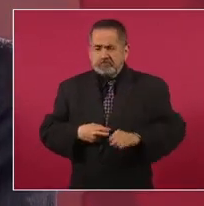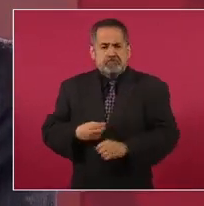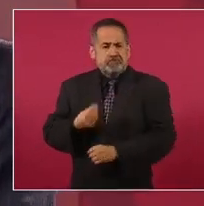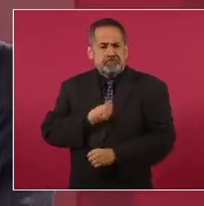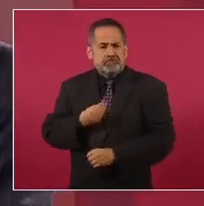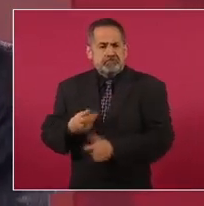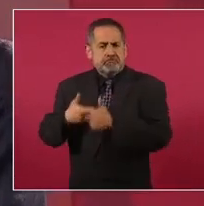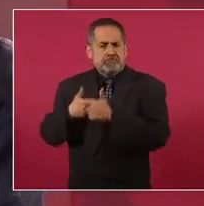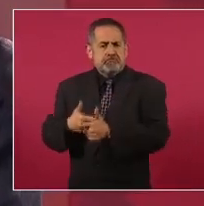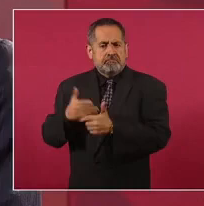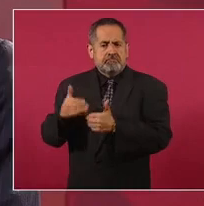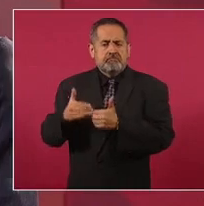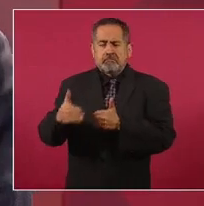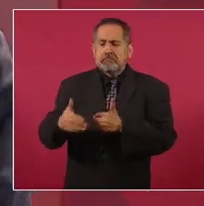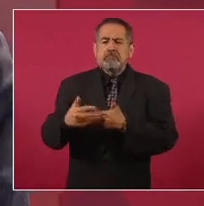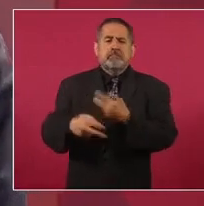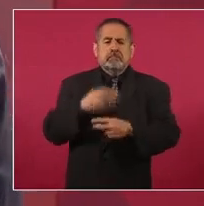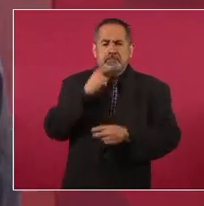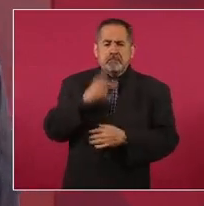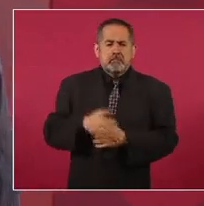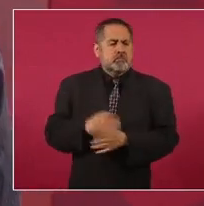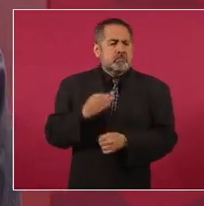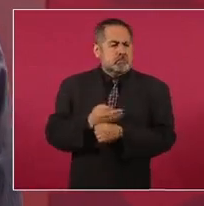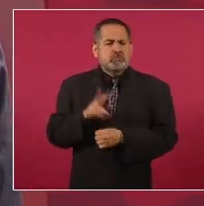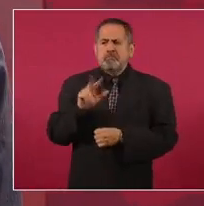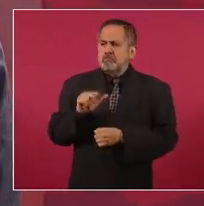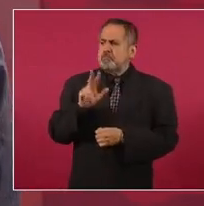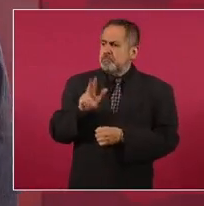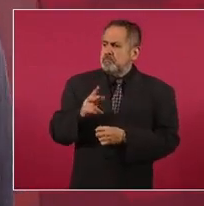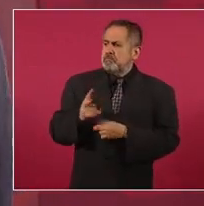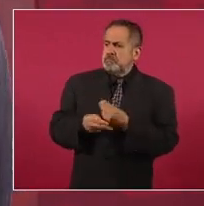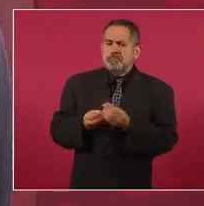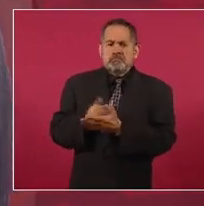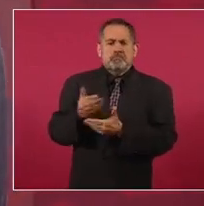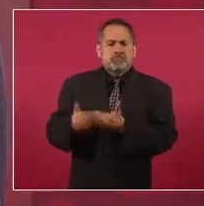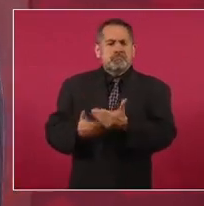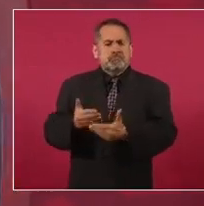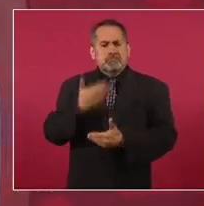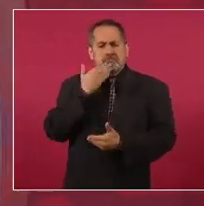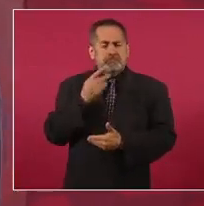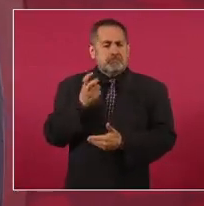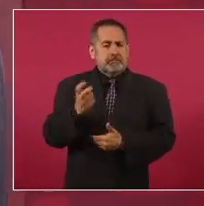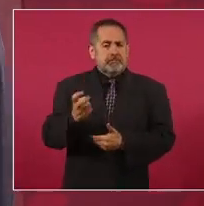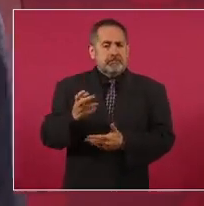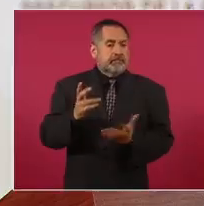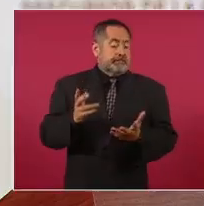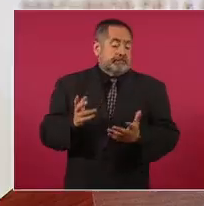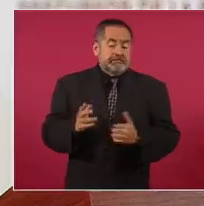y vamos a salir adelante. Estamos saliendo adelante, y eso es lo que los